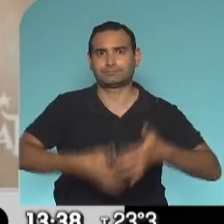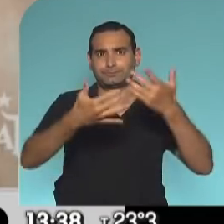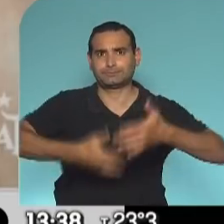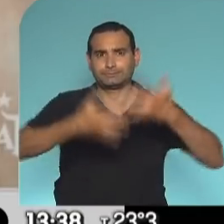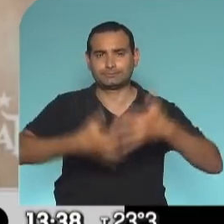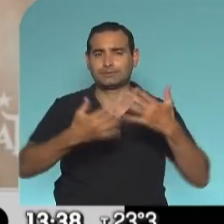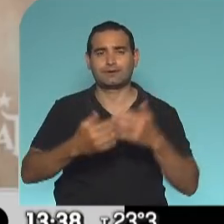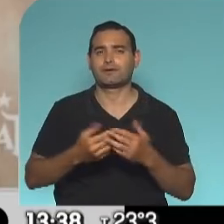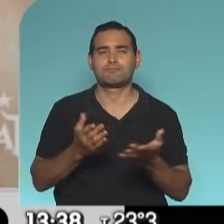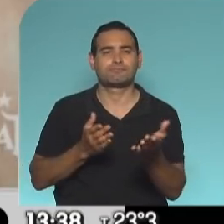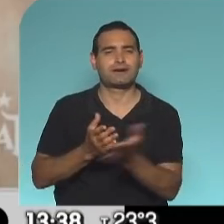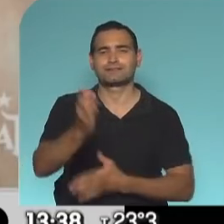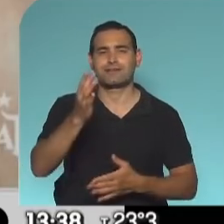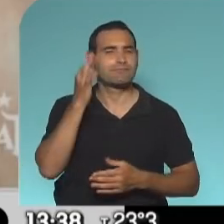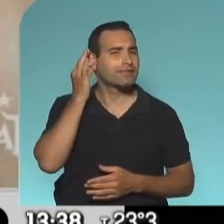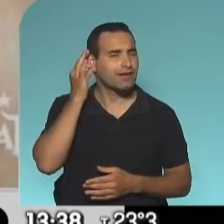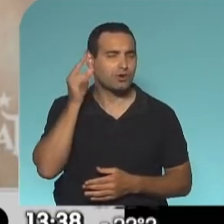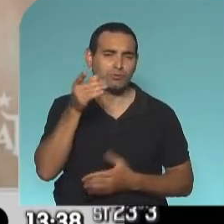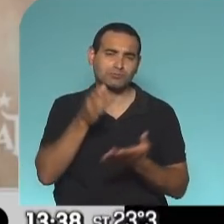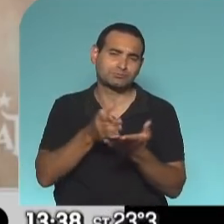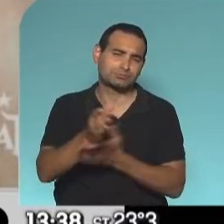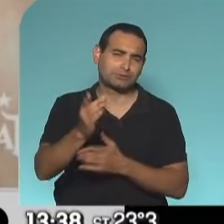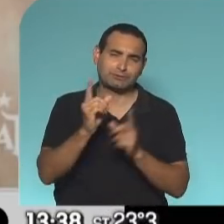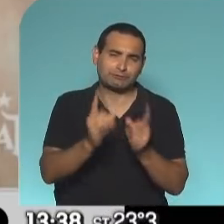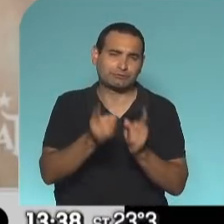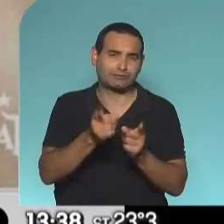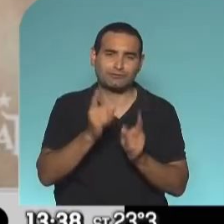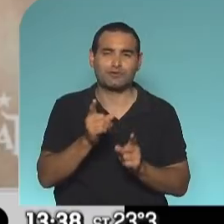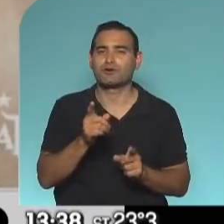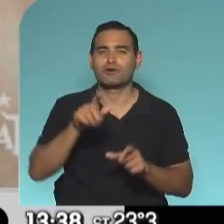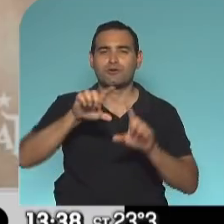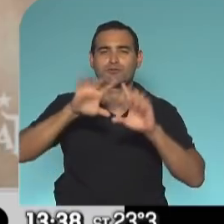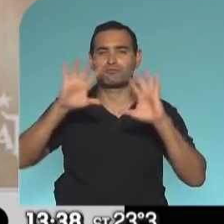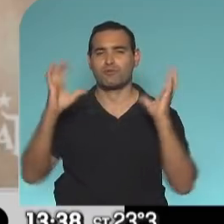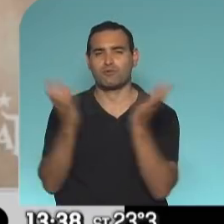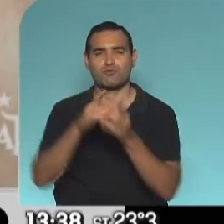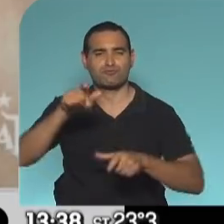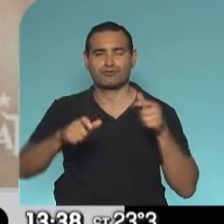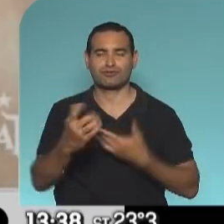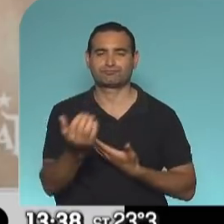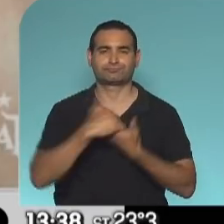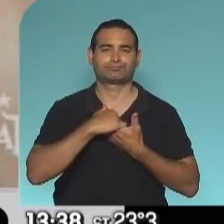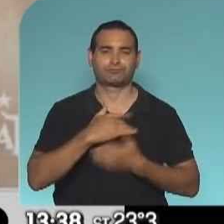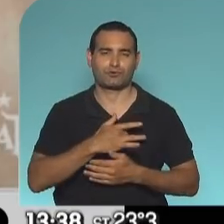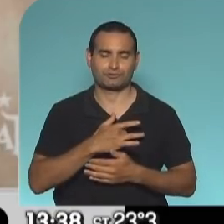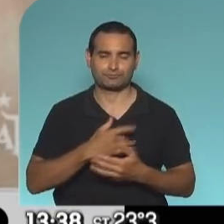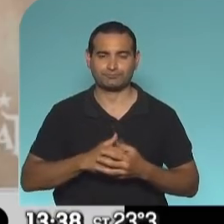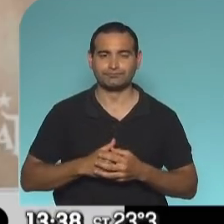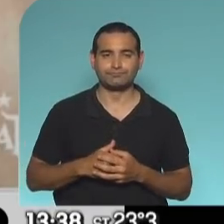Hasta siempre, Diego, serás eterno en cada corazón del planeta fútbol. Eterno. Y